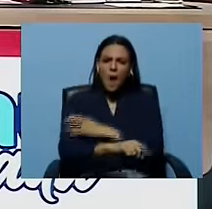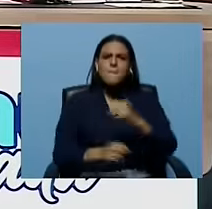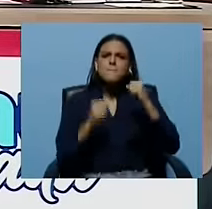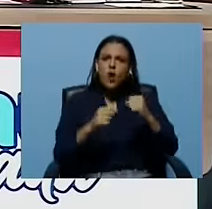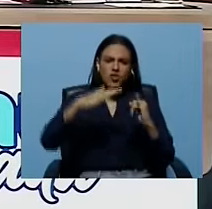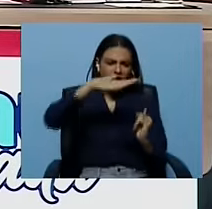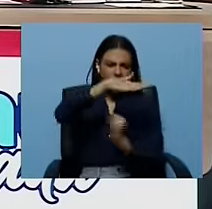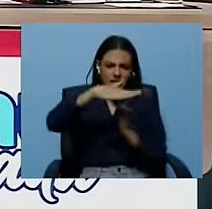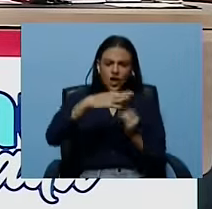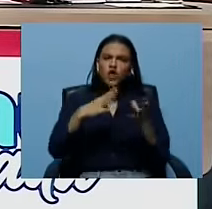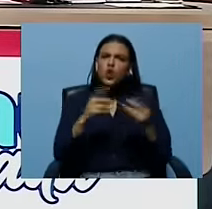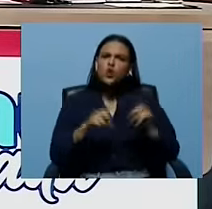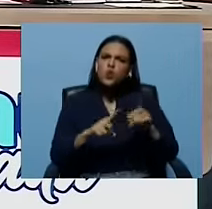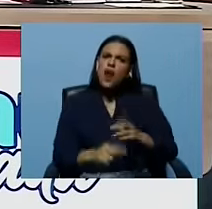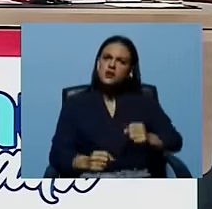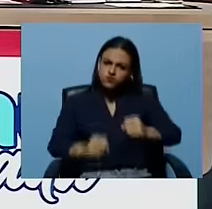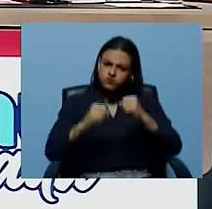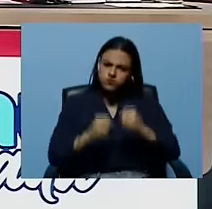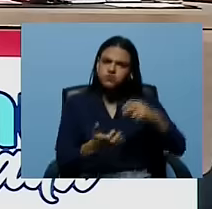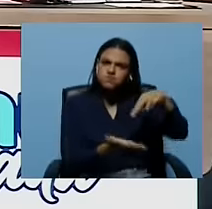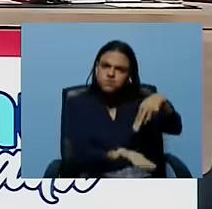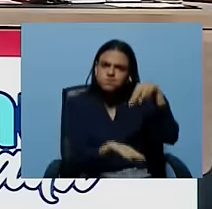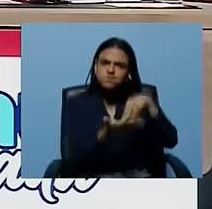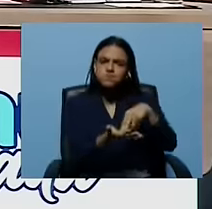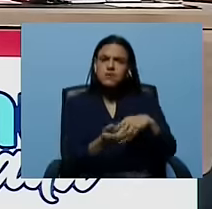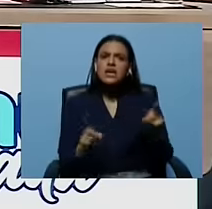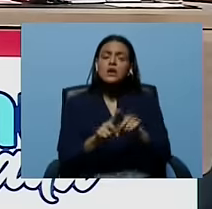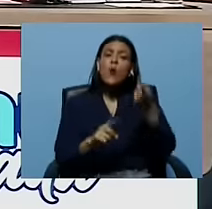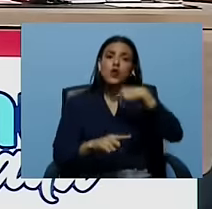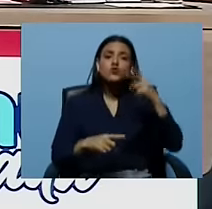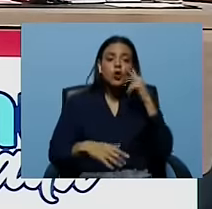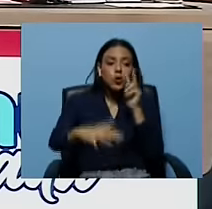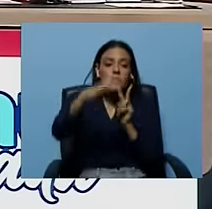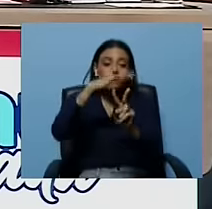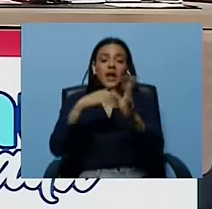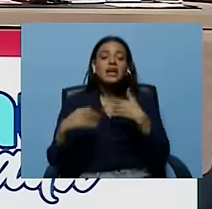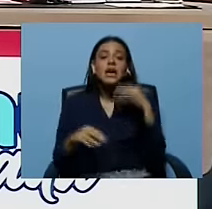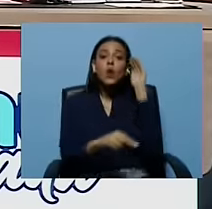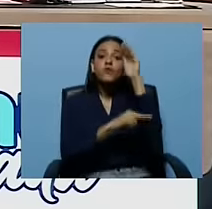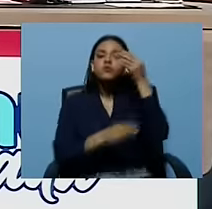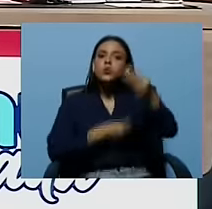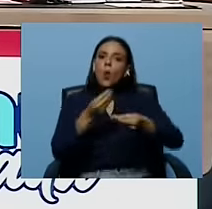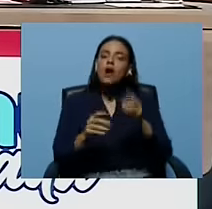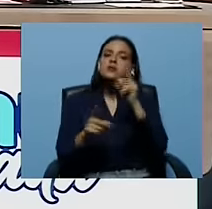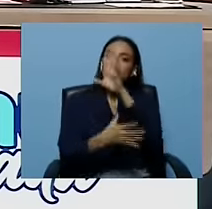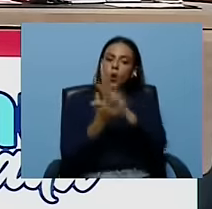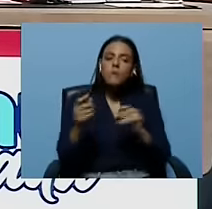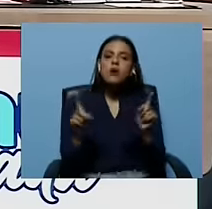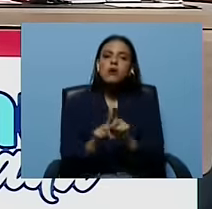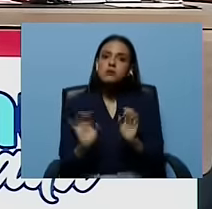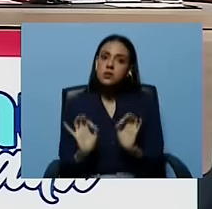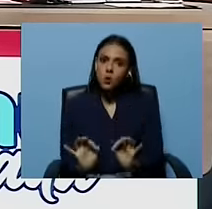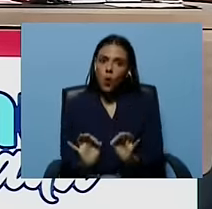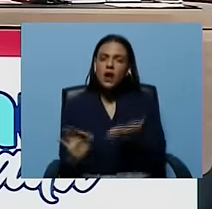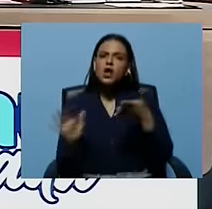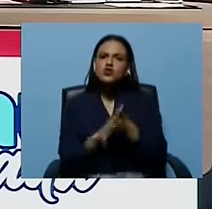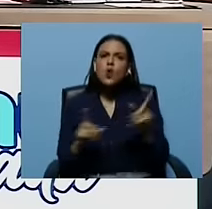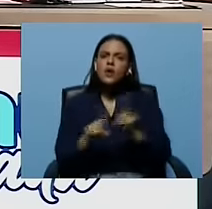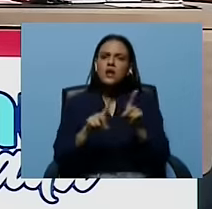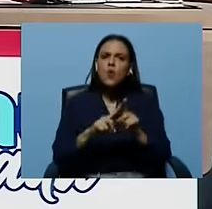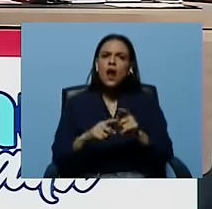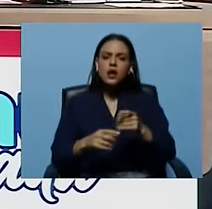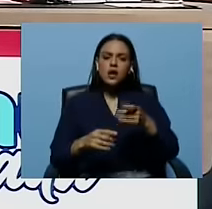fuertes, como hoy Venezuela proyecta, tiene y proyecta, ¿verdad? Un poder